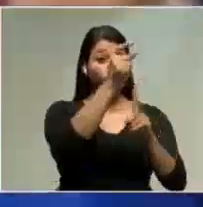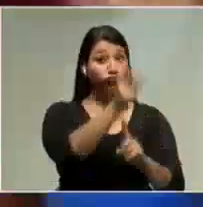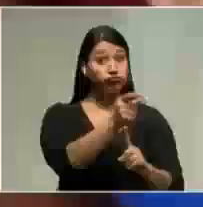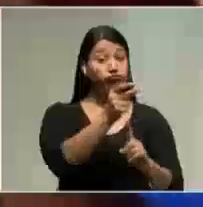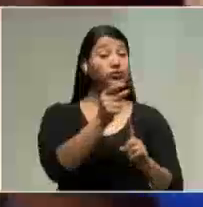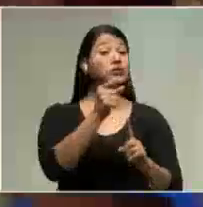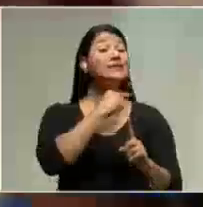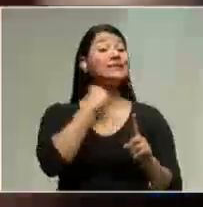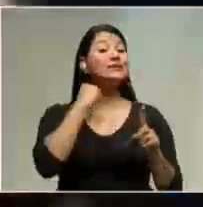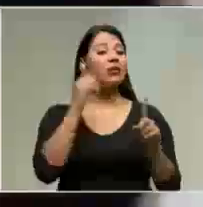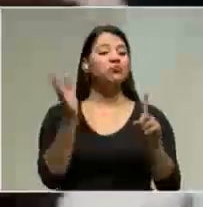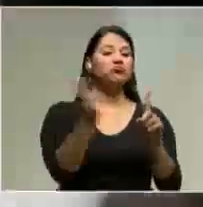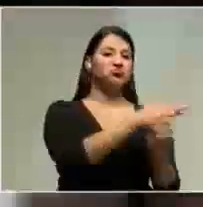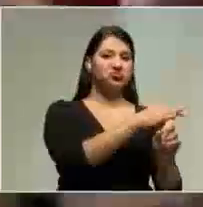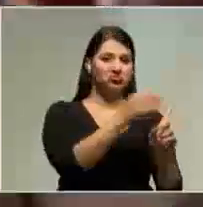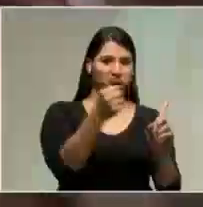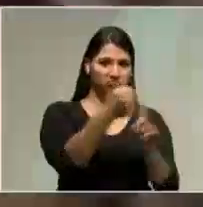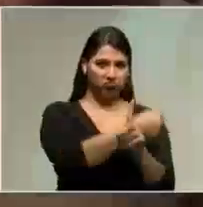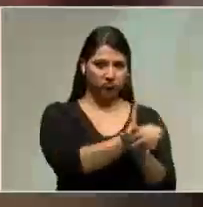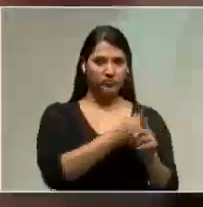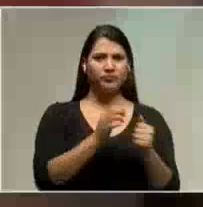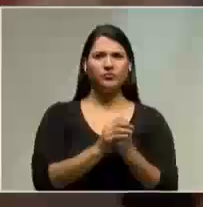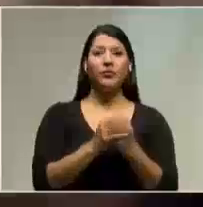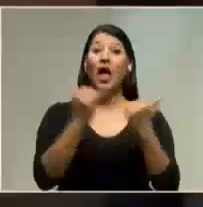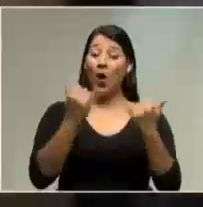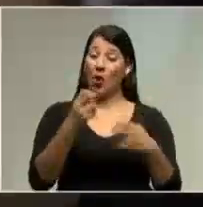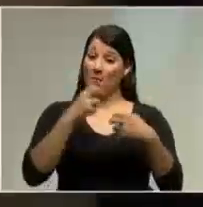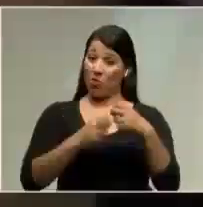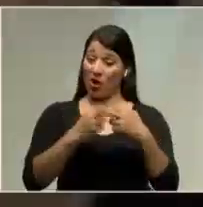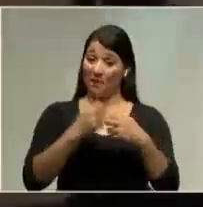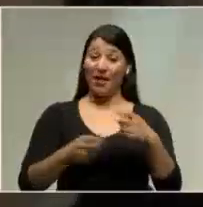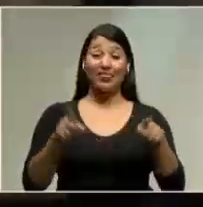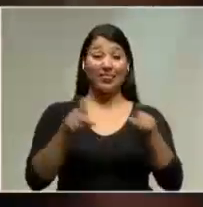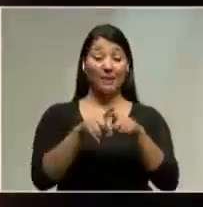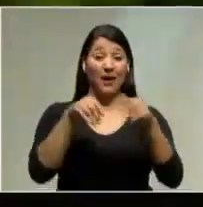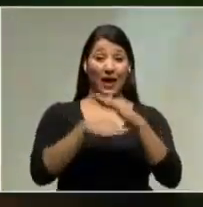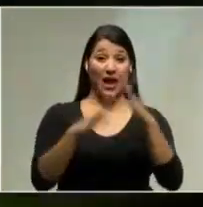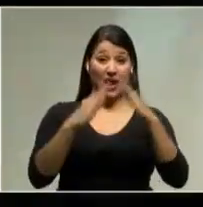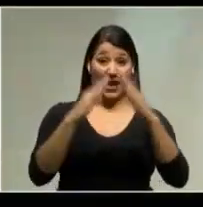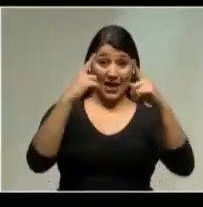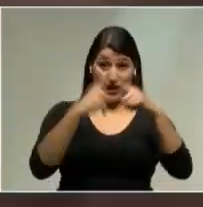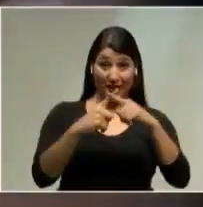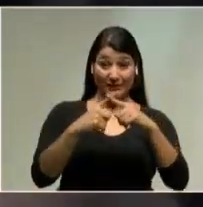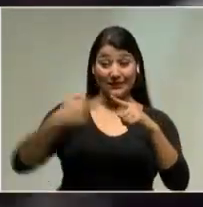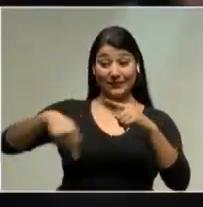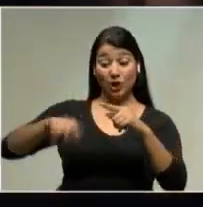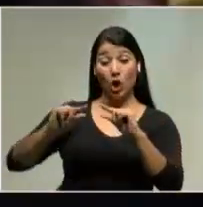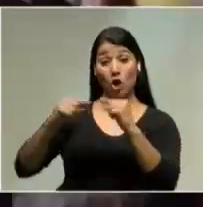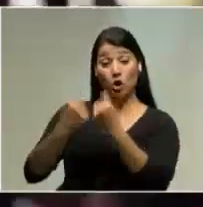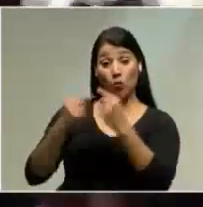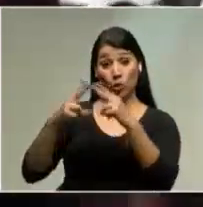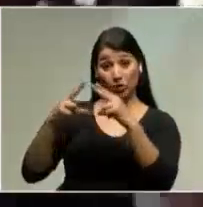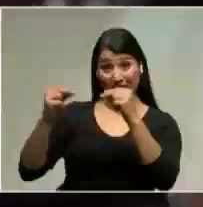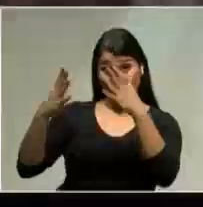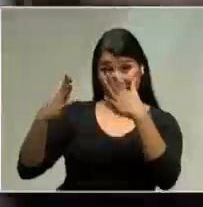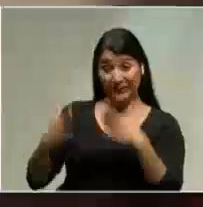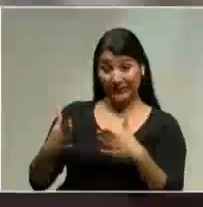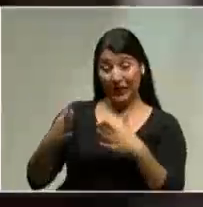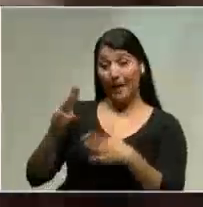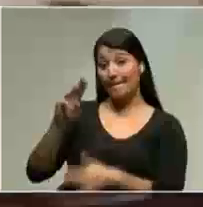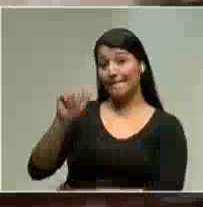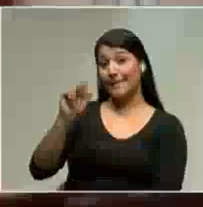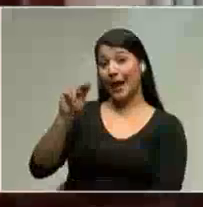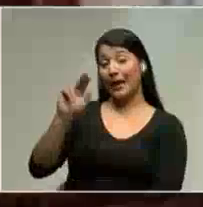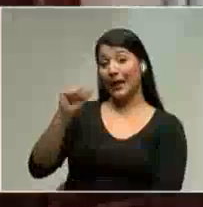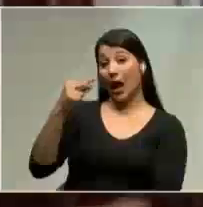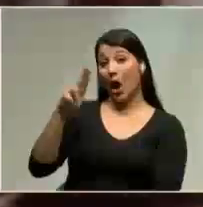La crisis en Nicaragua tiene ahora su epicentro en las iglesias. Los sandinistas que el lunes ocuparon la Catedral Metropolitana de Managua,